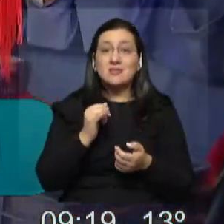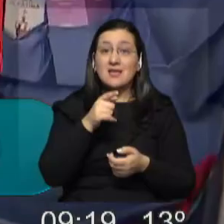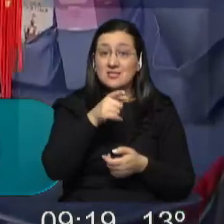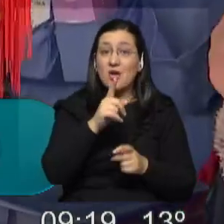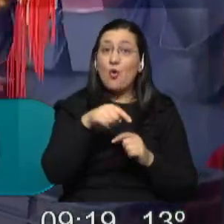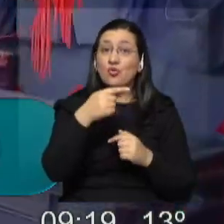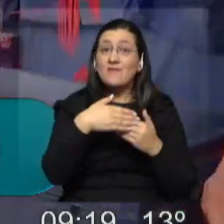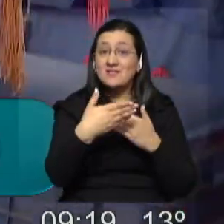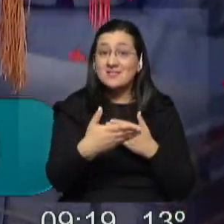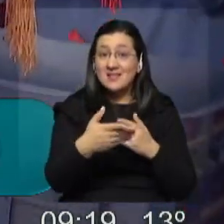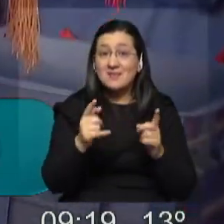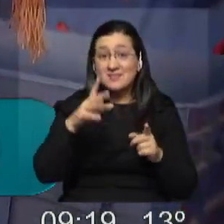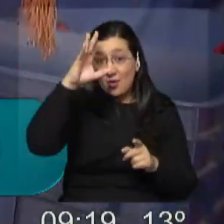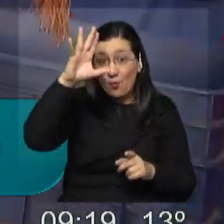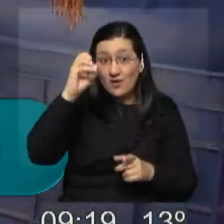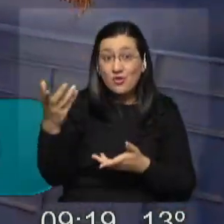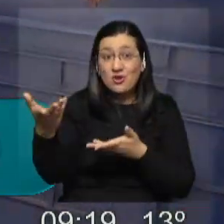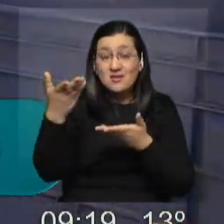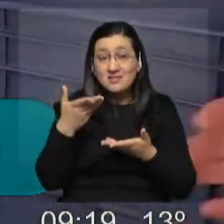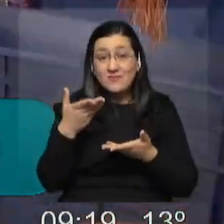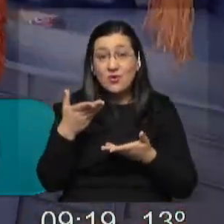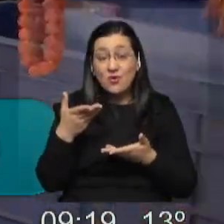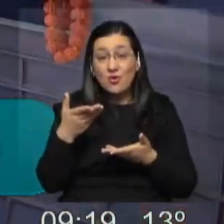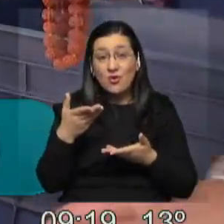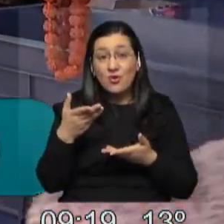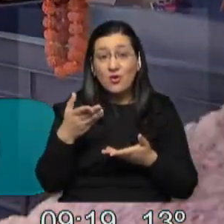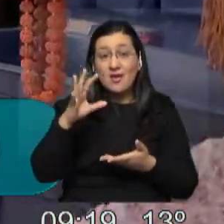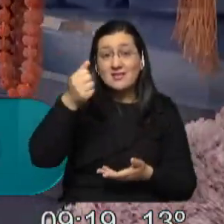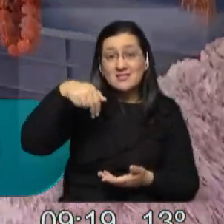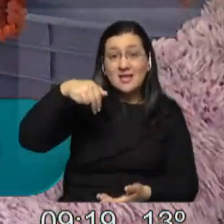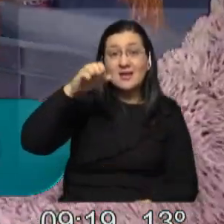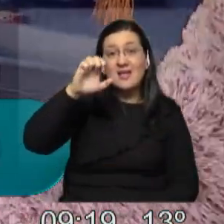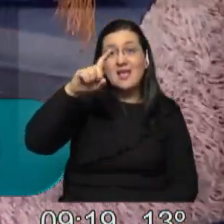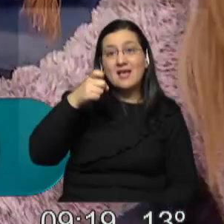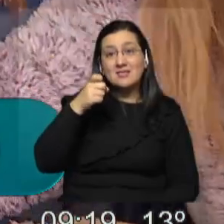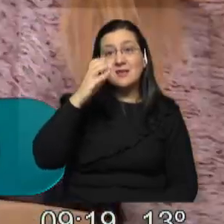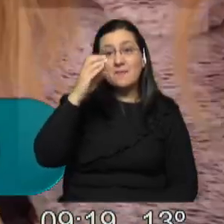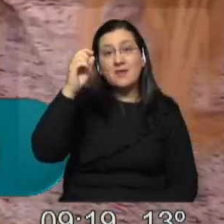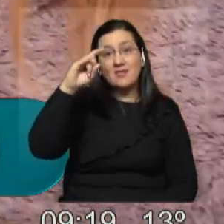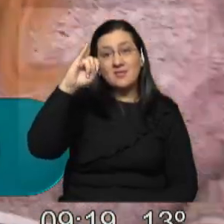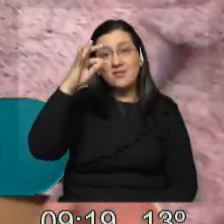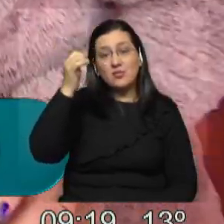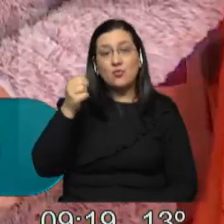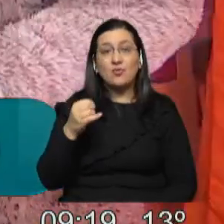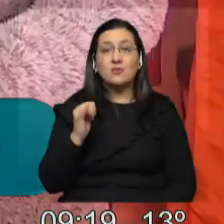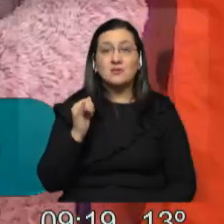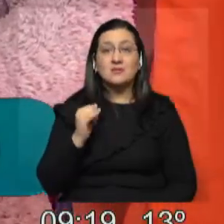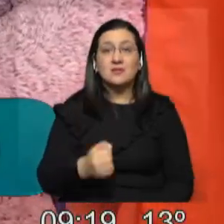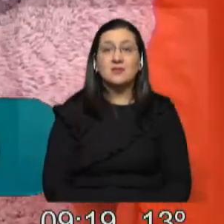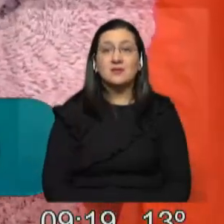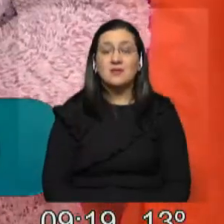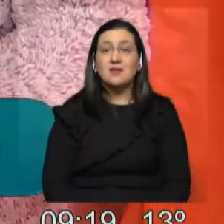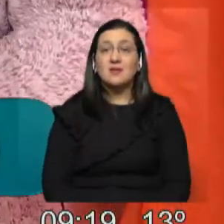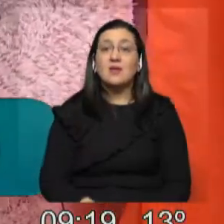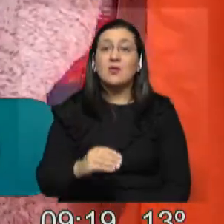mirá, Fito, ¿te acordás? La me vecina acuerdo, que nos recibió sí. en San Expedito, qué lindo. Mirá vos. Bueno,